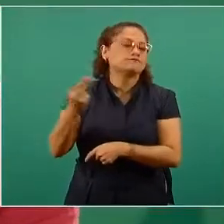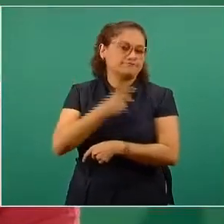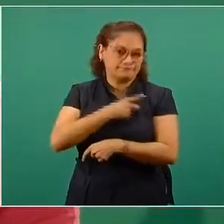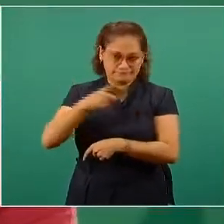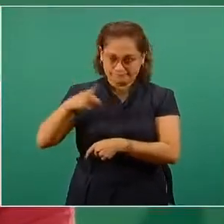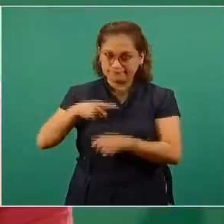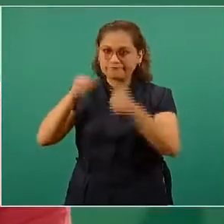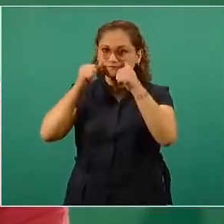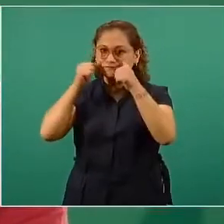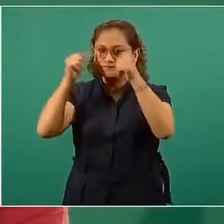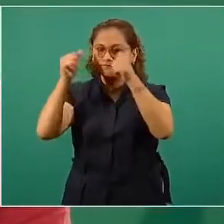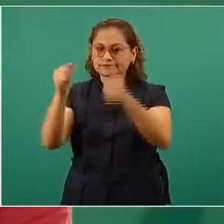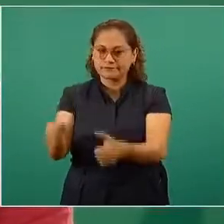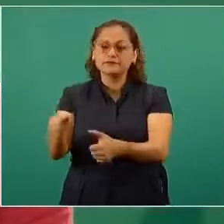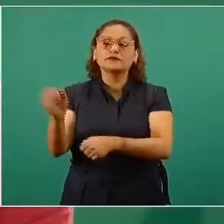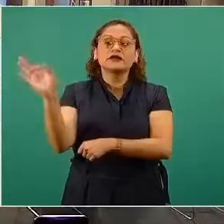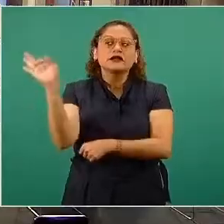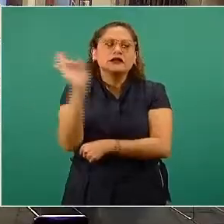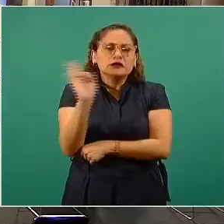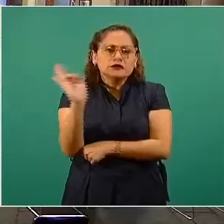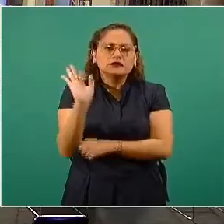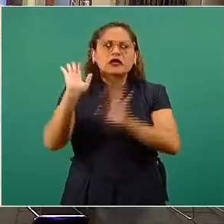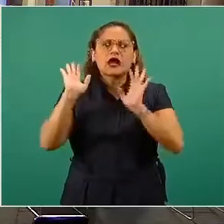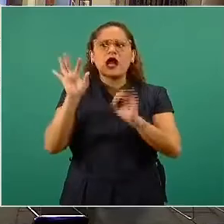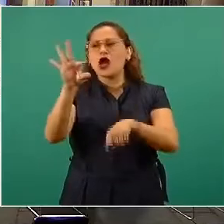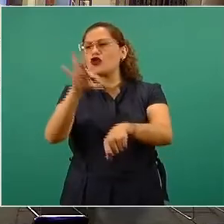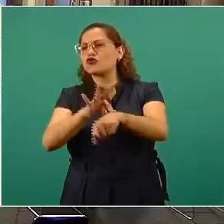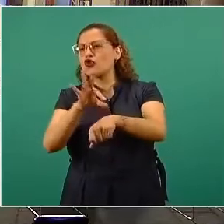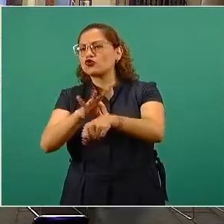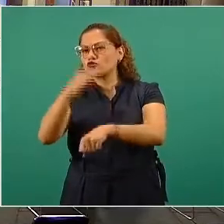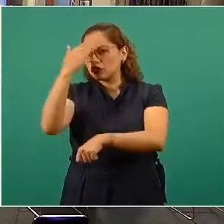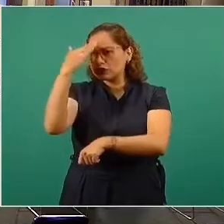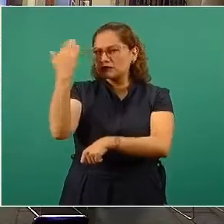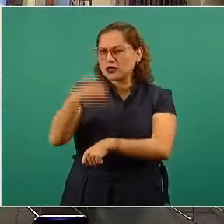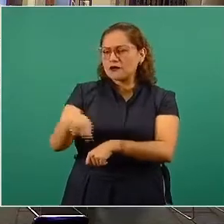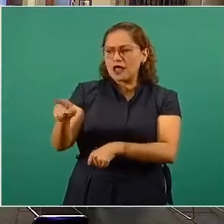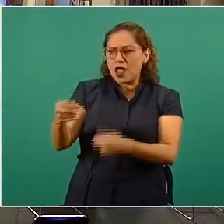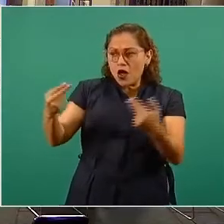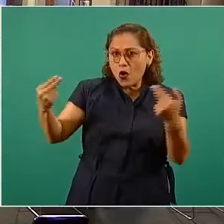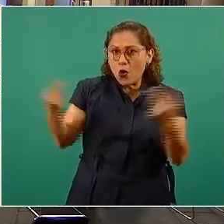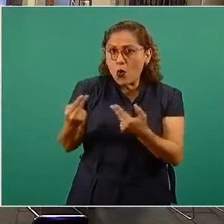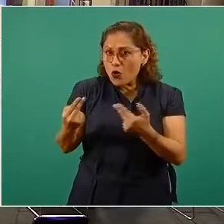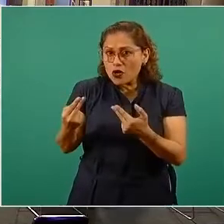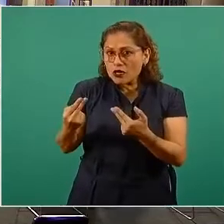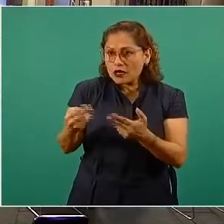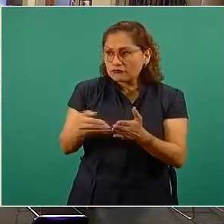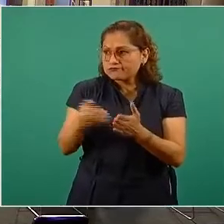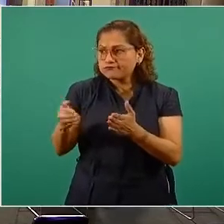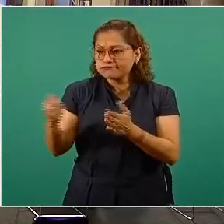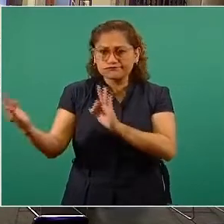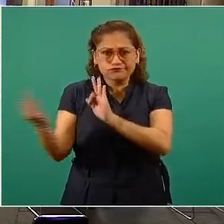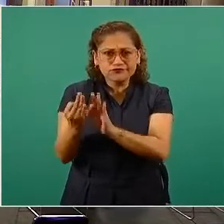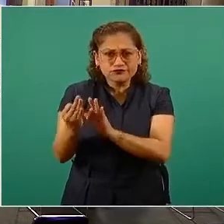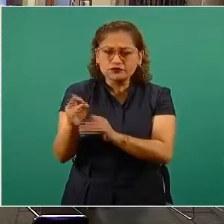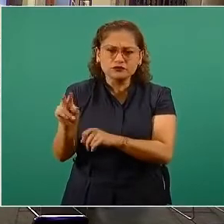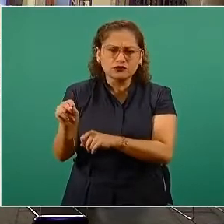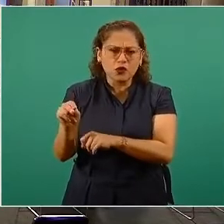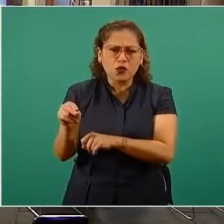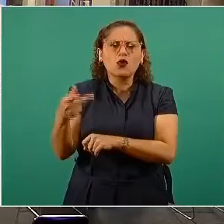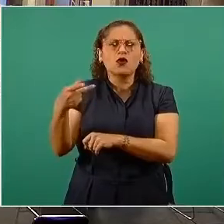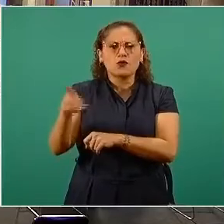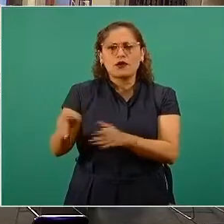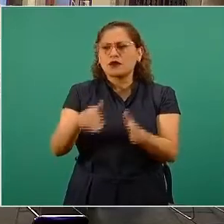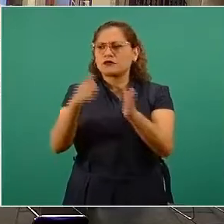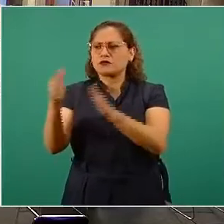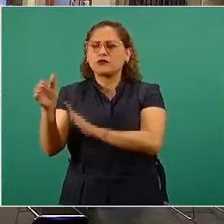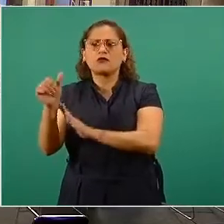Lo que es prioritario en términos médicos, pero no necesita ser atendido en un lapso de días o pocas semanas, pero sí de